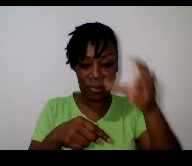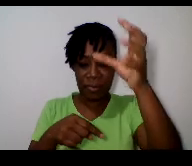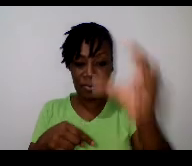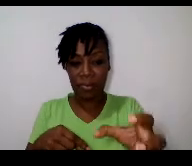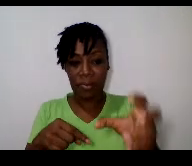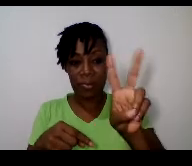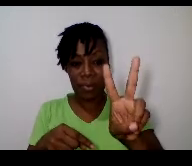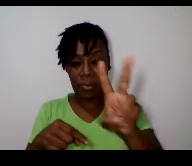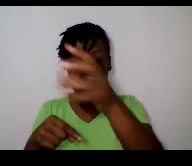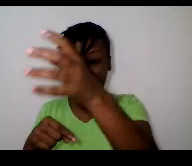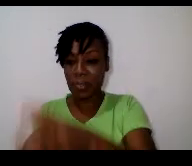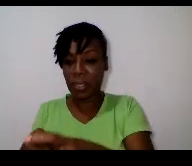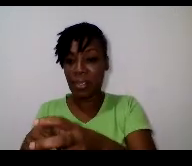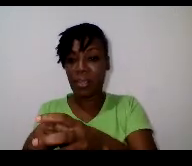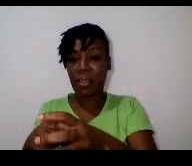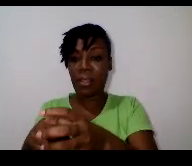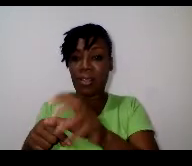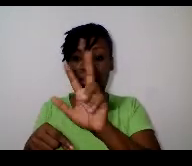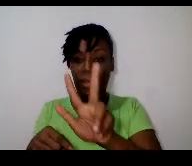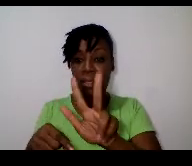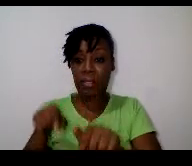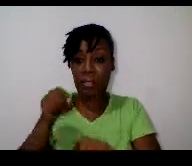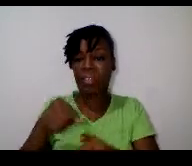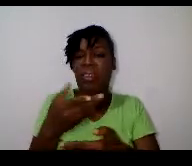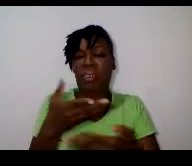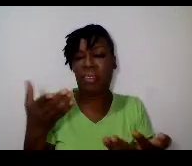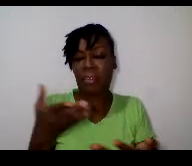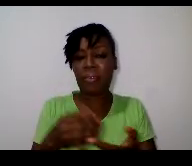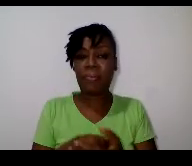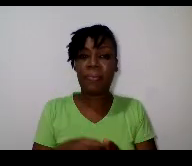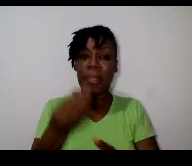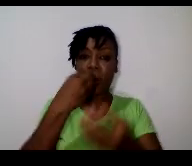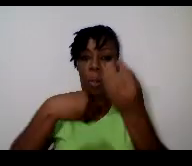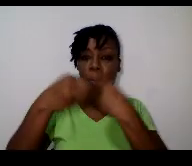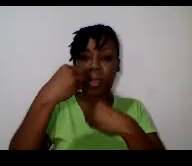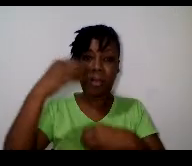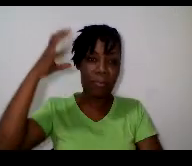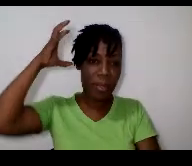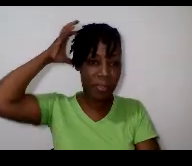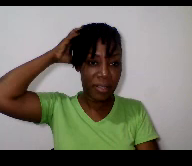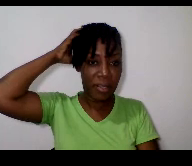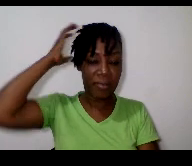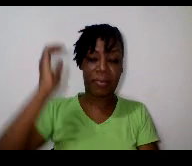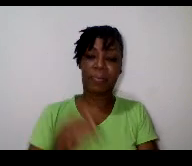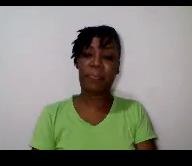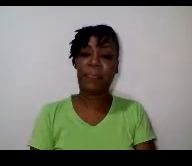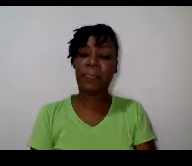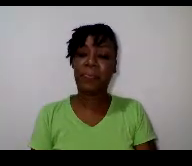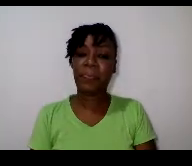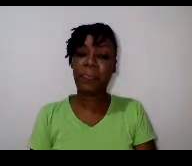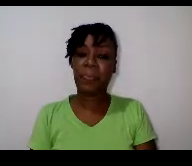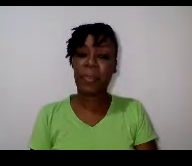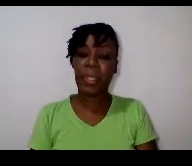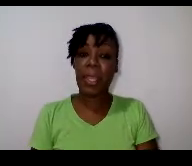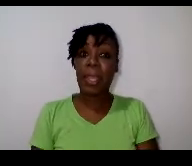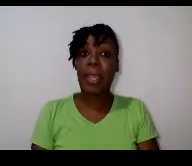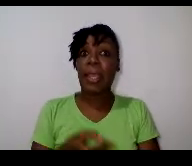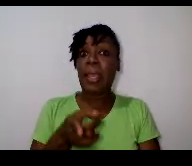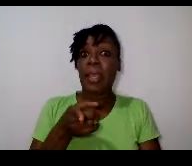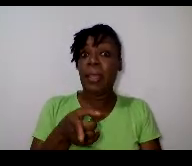los alimentos para el cerebro. Resulta ser que esto no tiene que ver